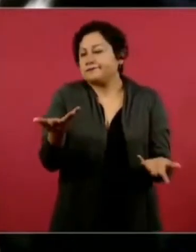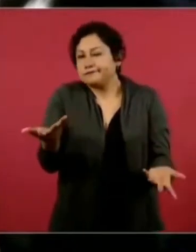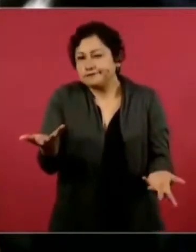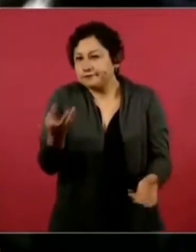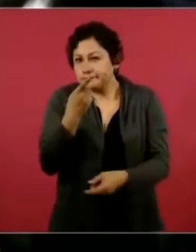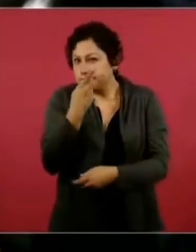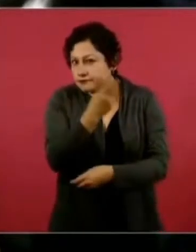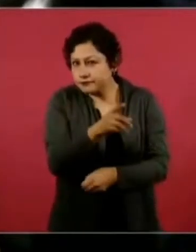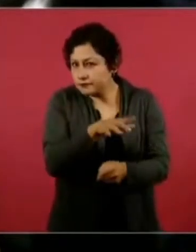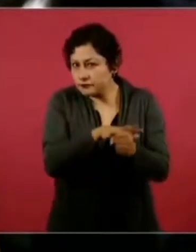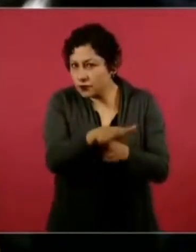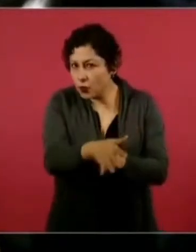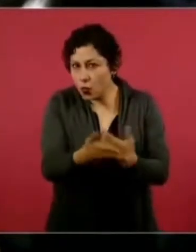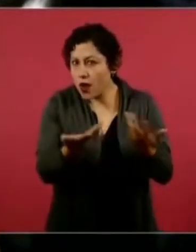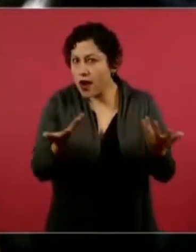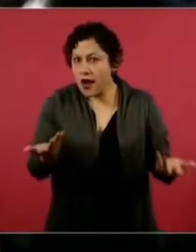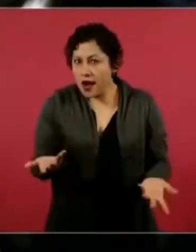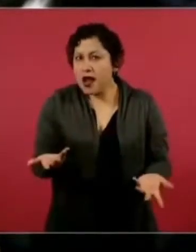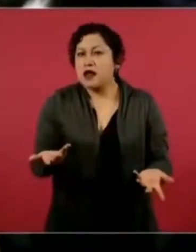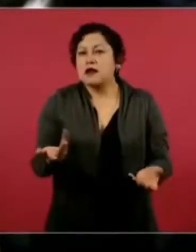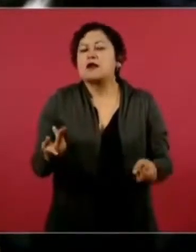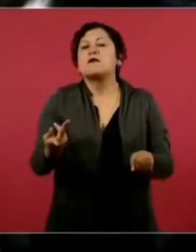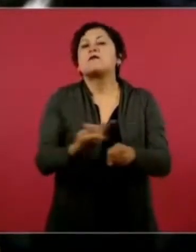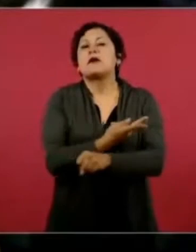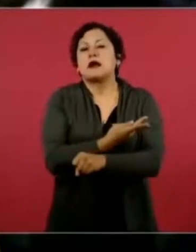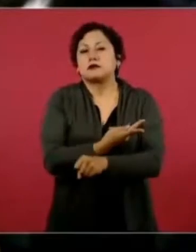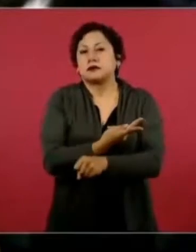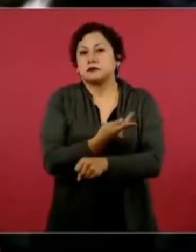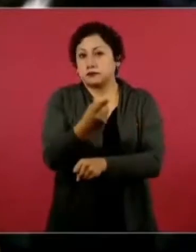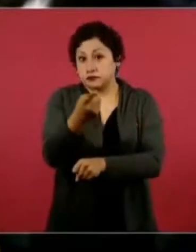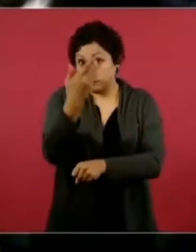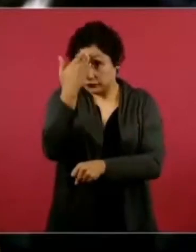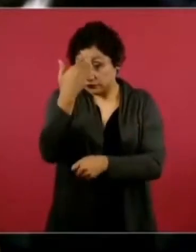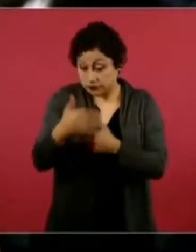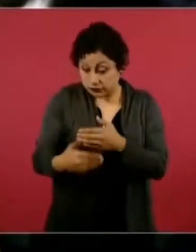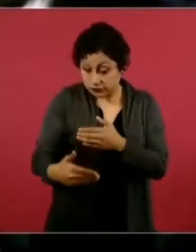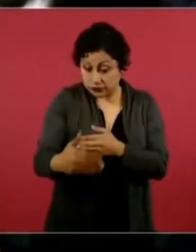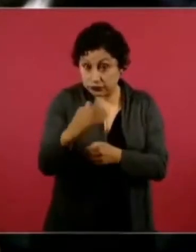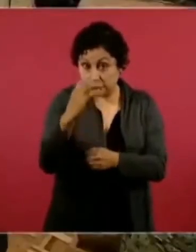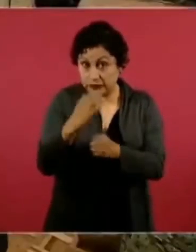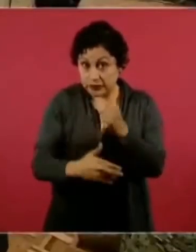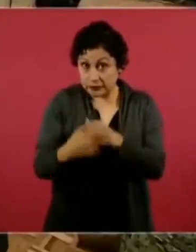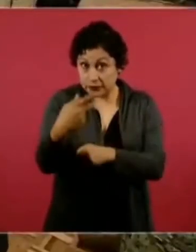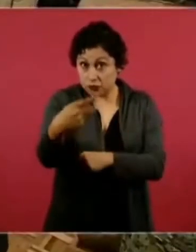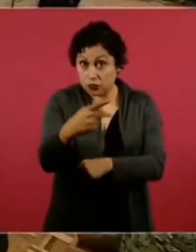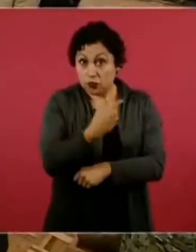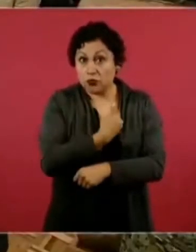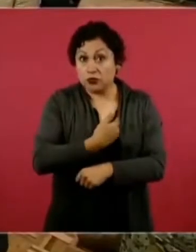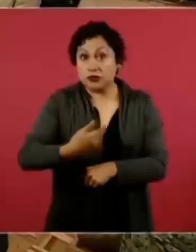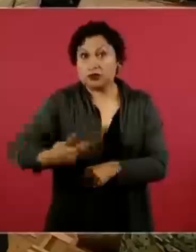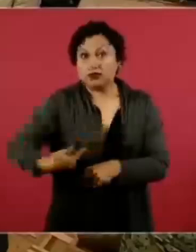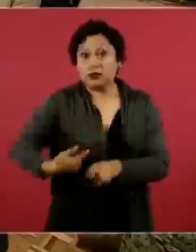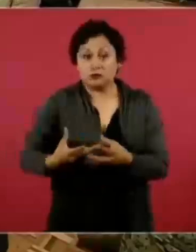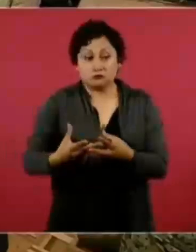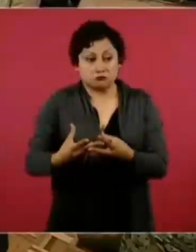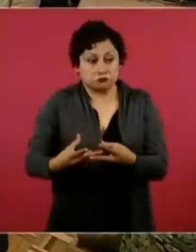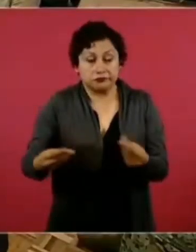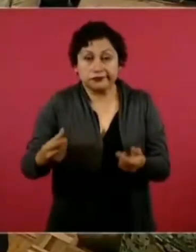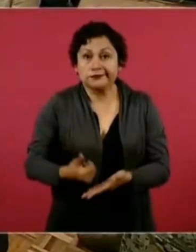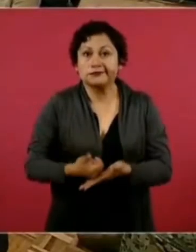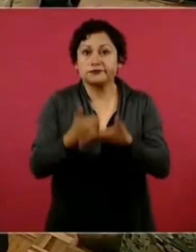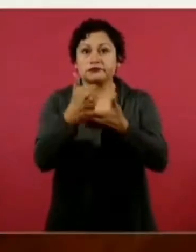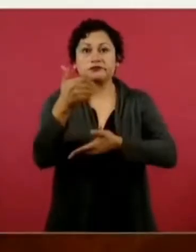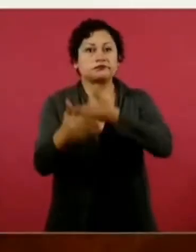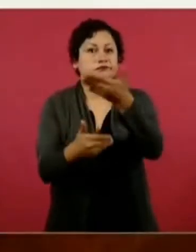va a suceder? ¿Hay condiciones para que en 59 días pueda haber mayores avances en el caso de Ayotzinapa? Bueno,